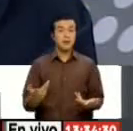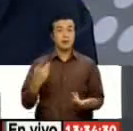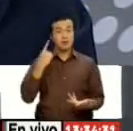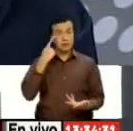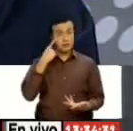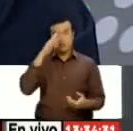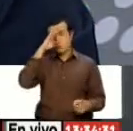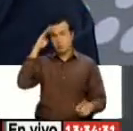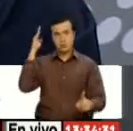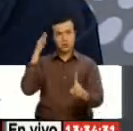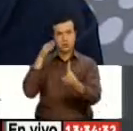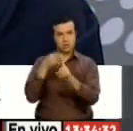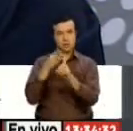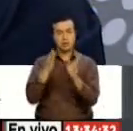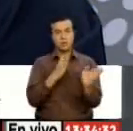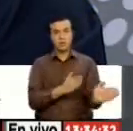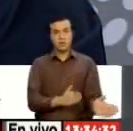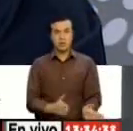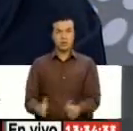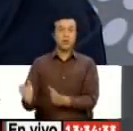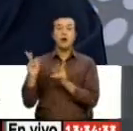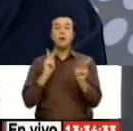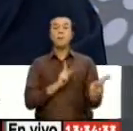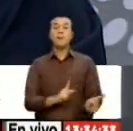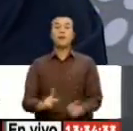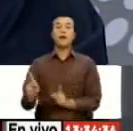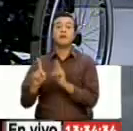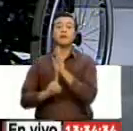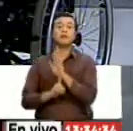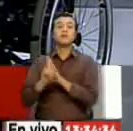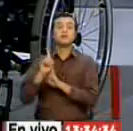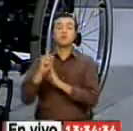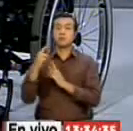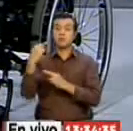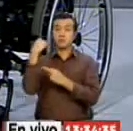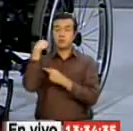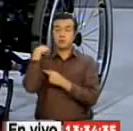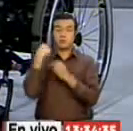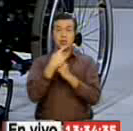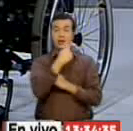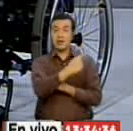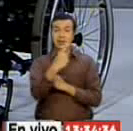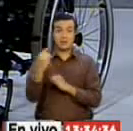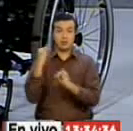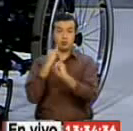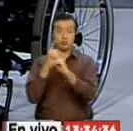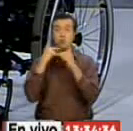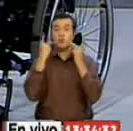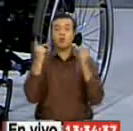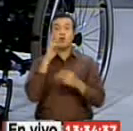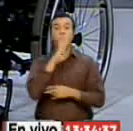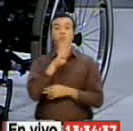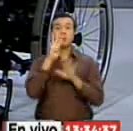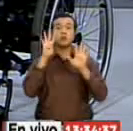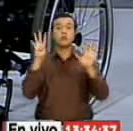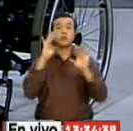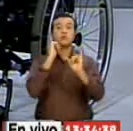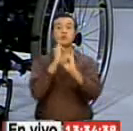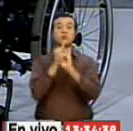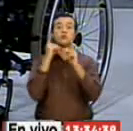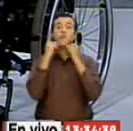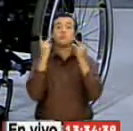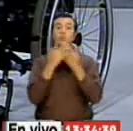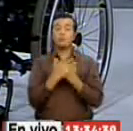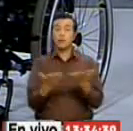los objetivos, donde se trazan por medio del plan de desarrollo las competencias de cada institución pública. Cerca de 49 instituciones